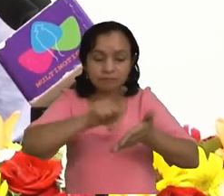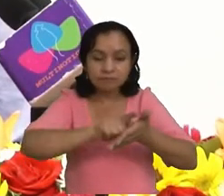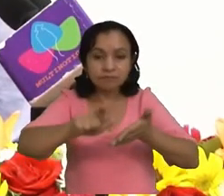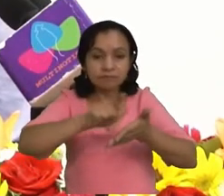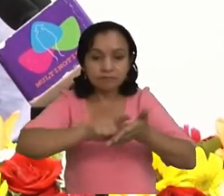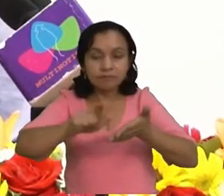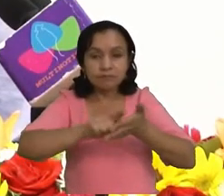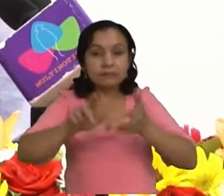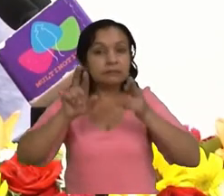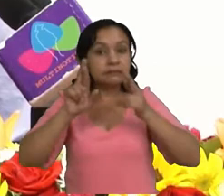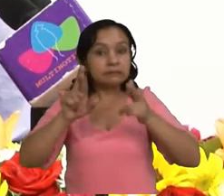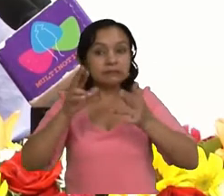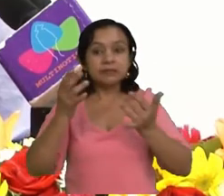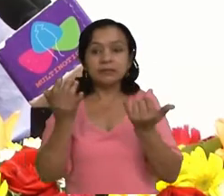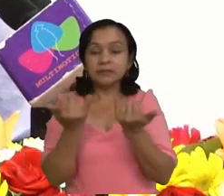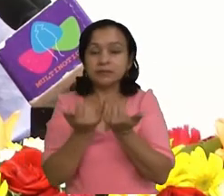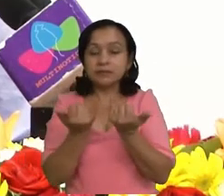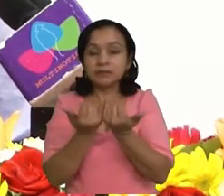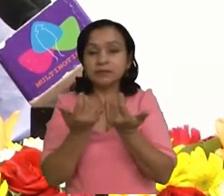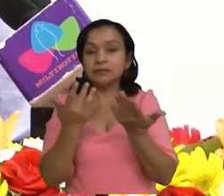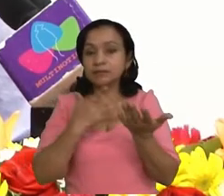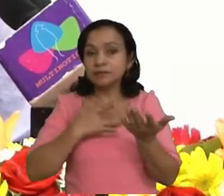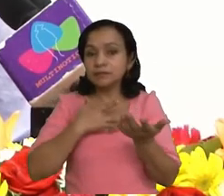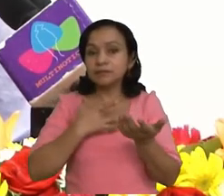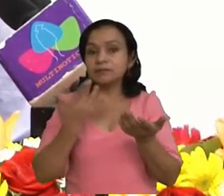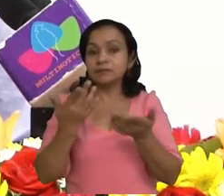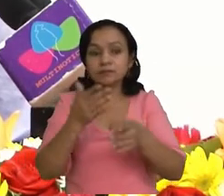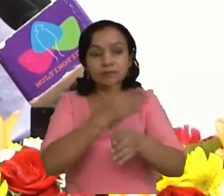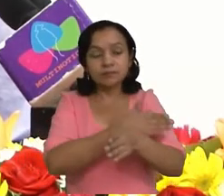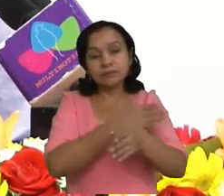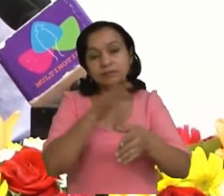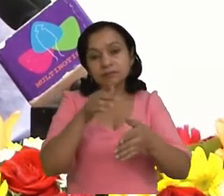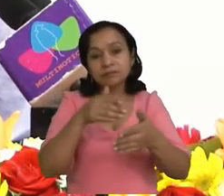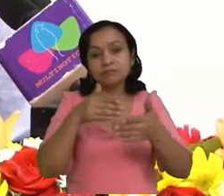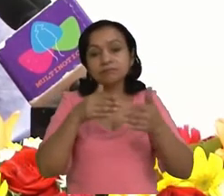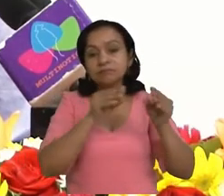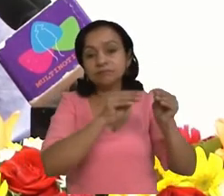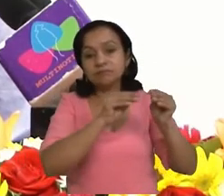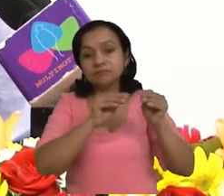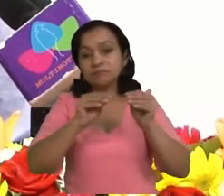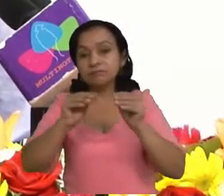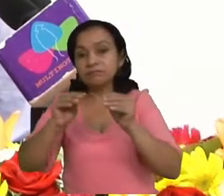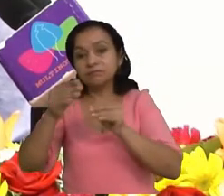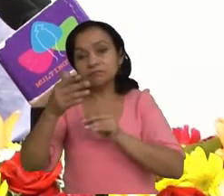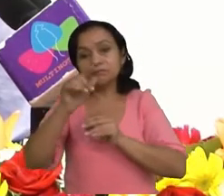nos urge porque ya tenemos acumulado aproximadamente